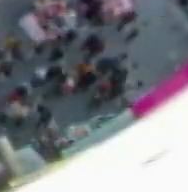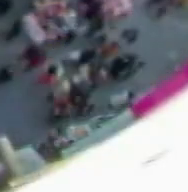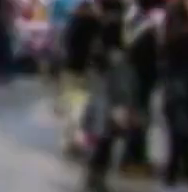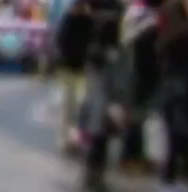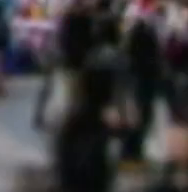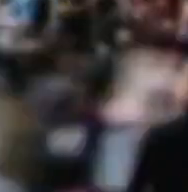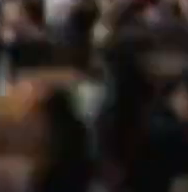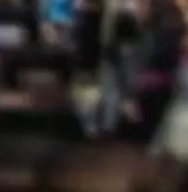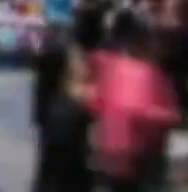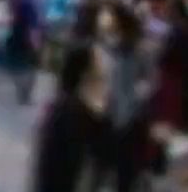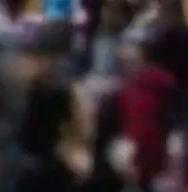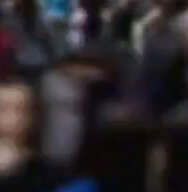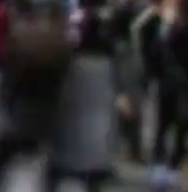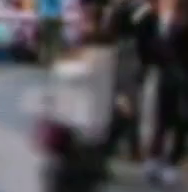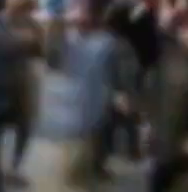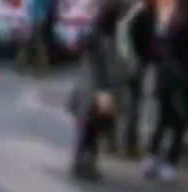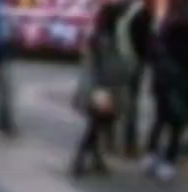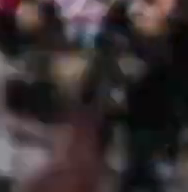de la mañana.